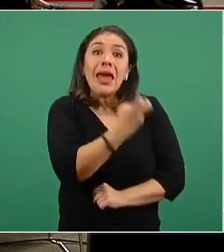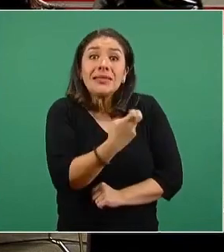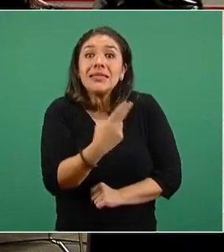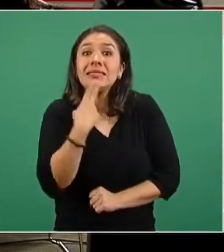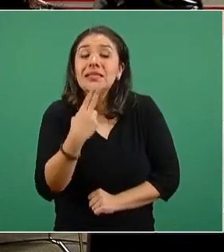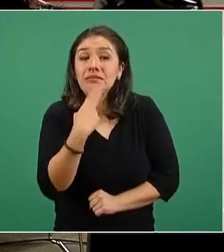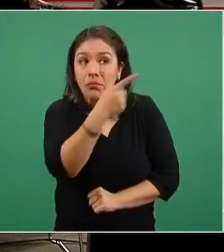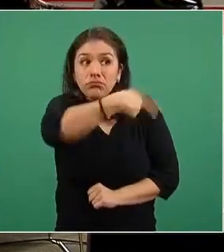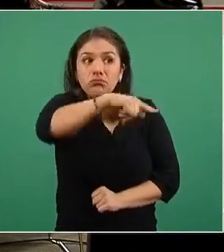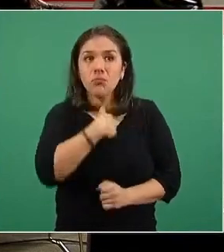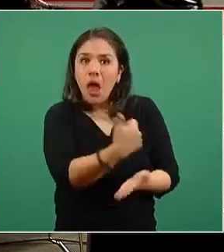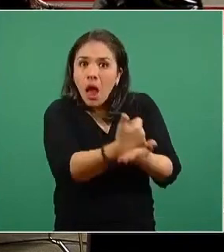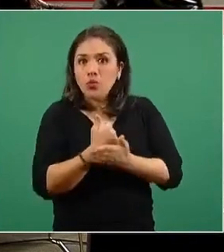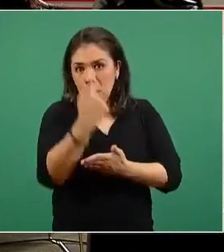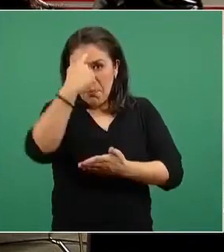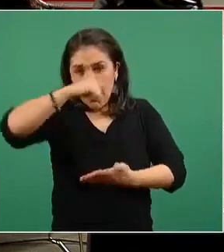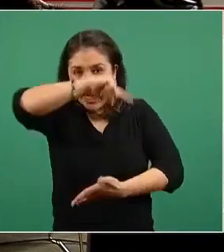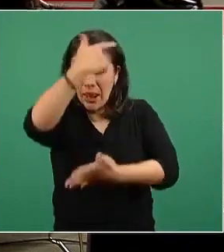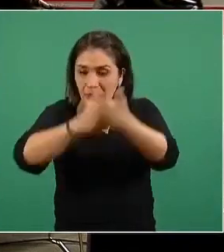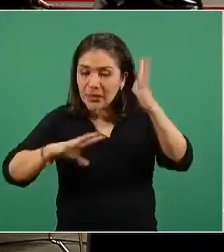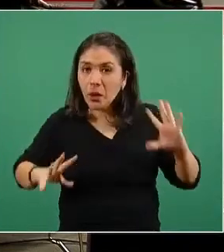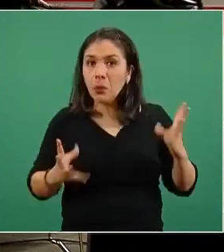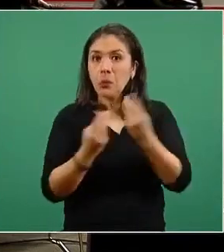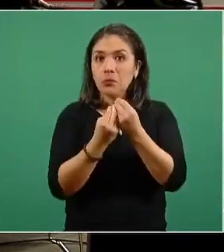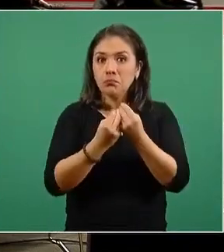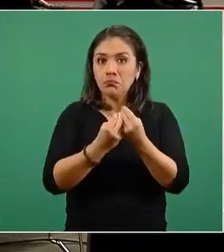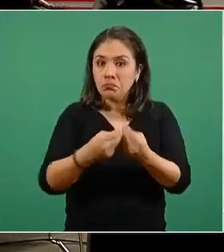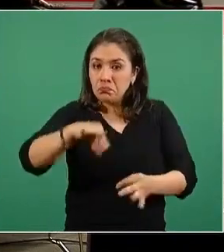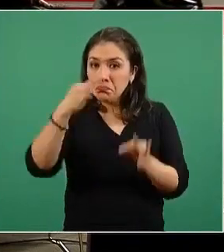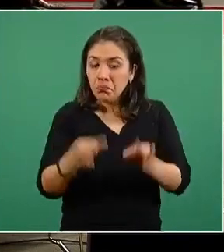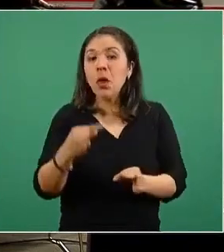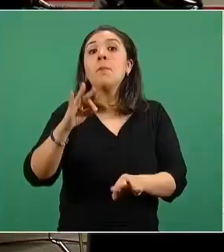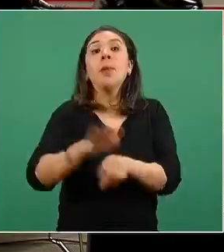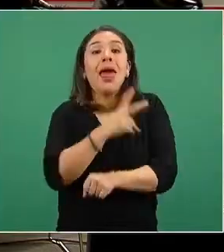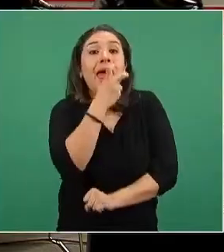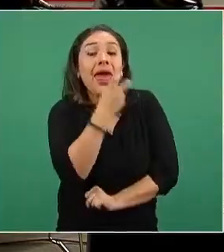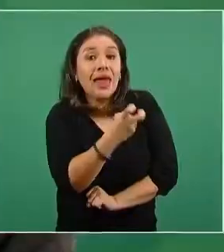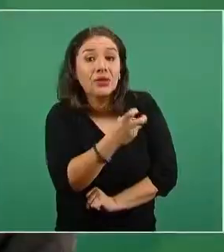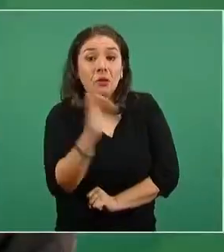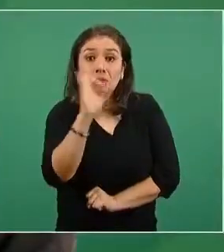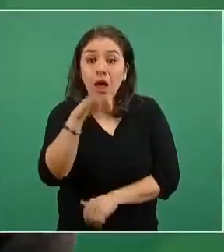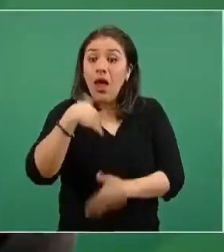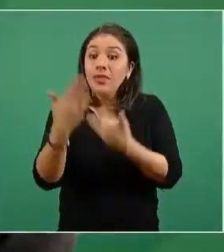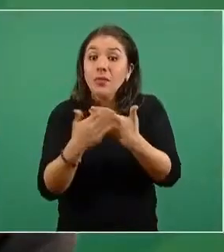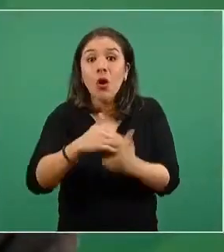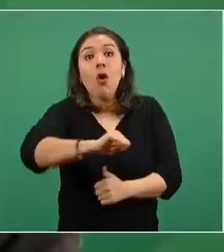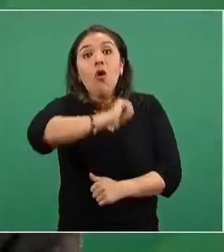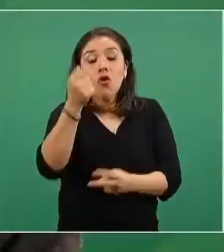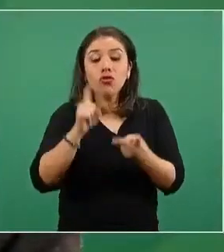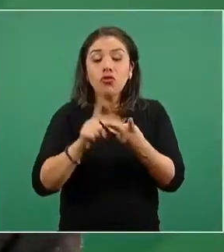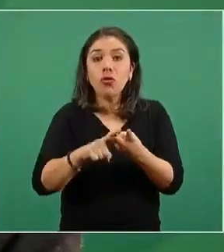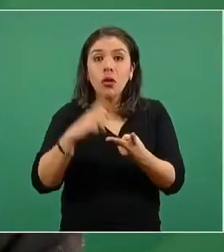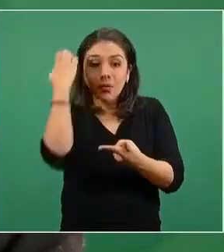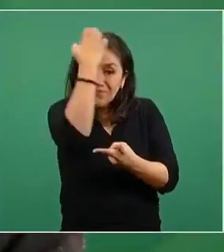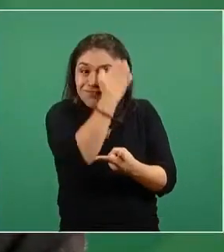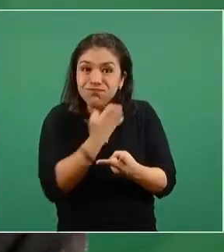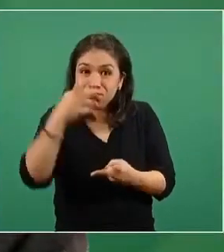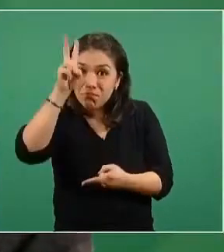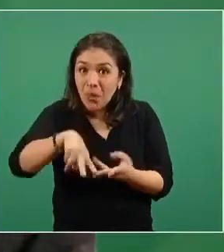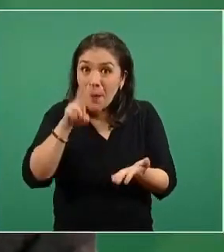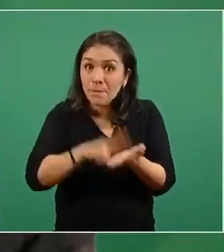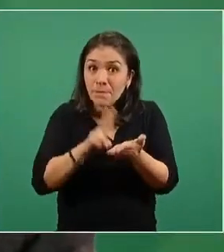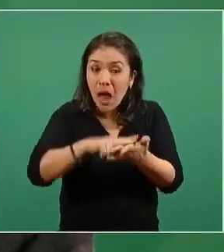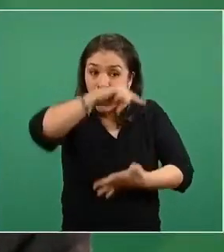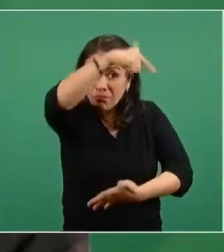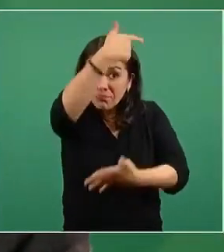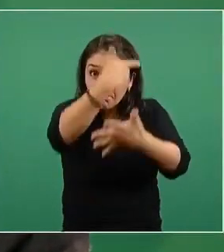que nos ayuden ellos a integrar estos censos. Y en su momento, otro reto adicional es validar el censo,